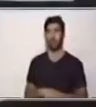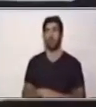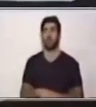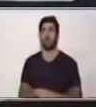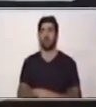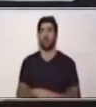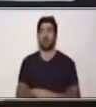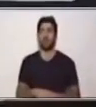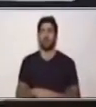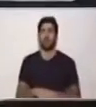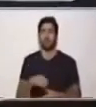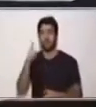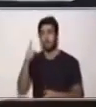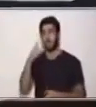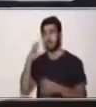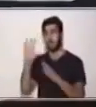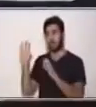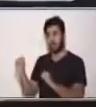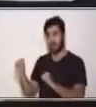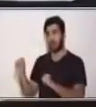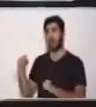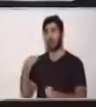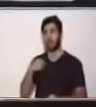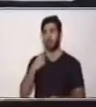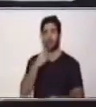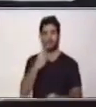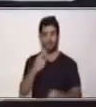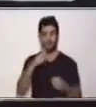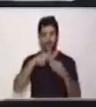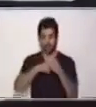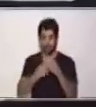cuenta, por eso le dije al inicio,